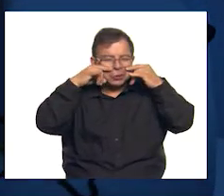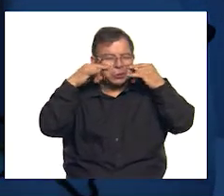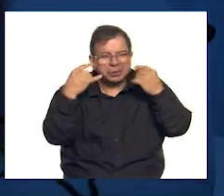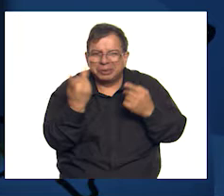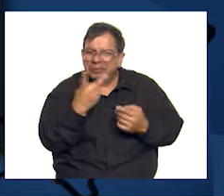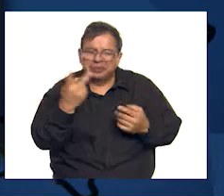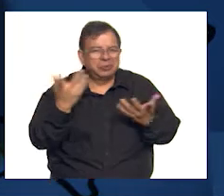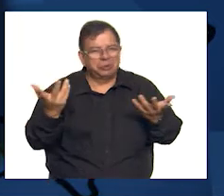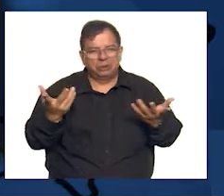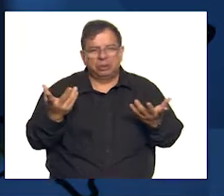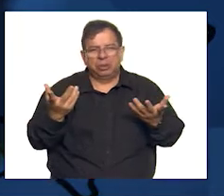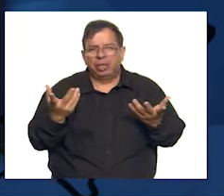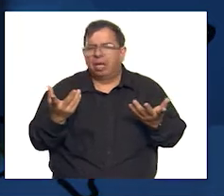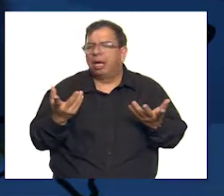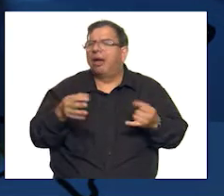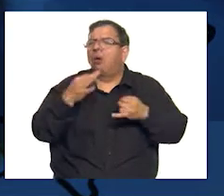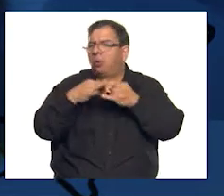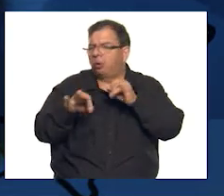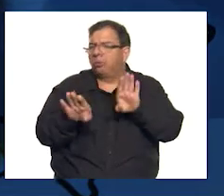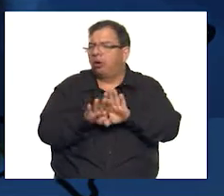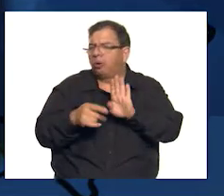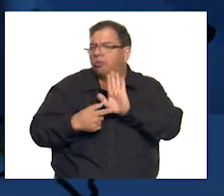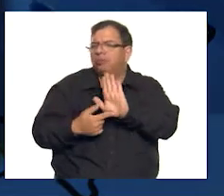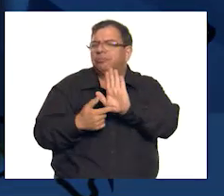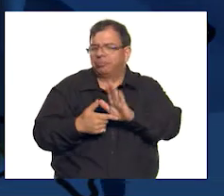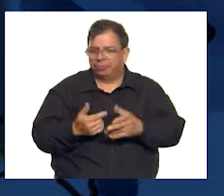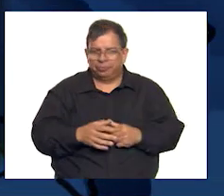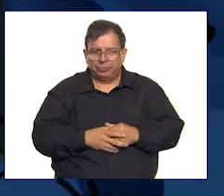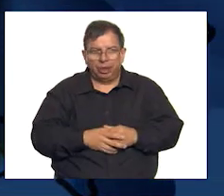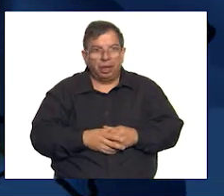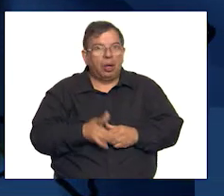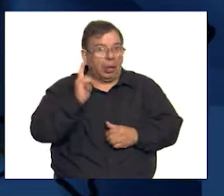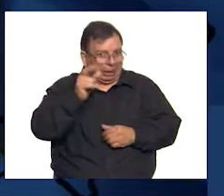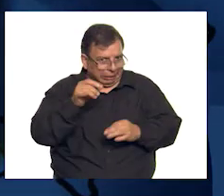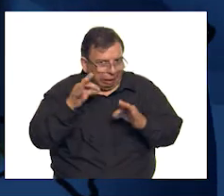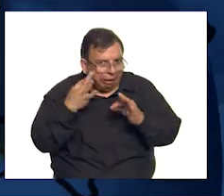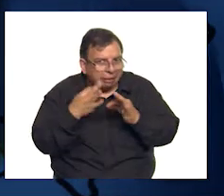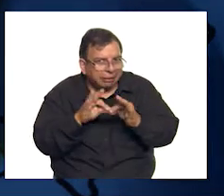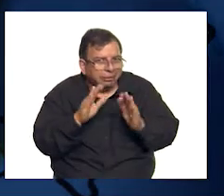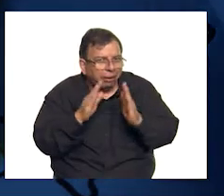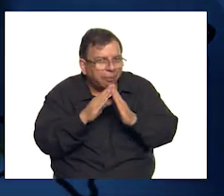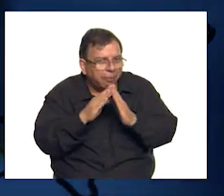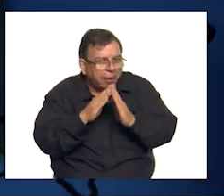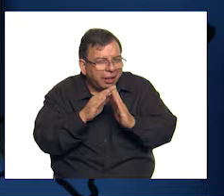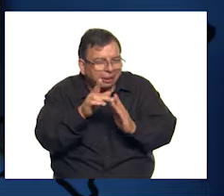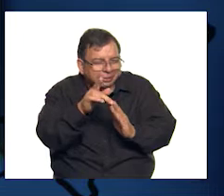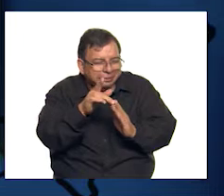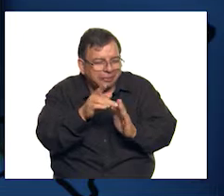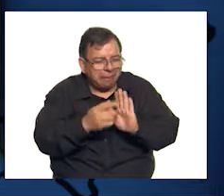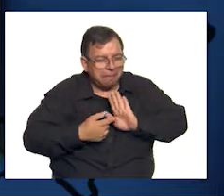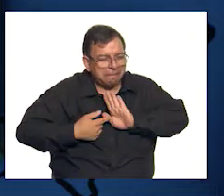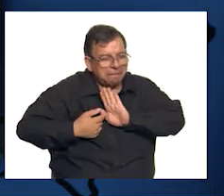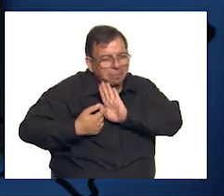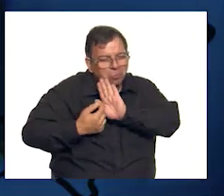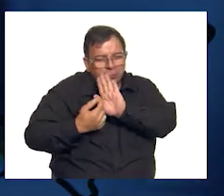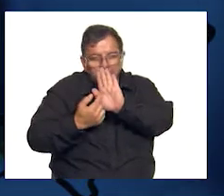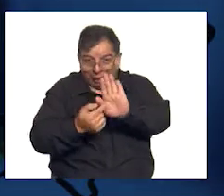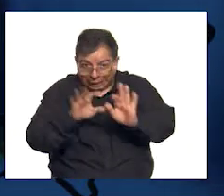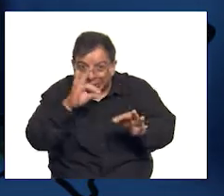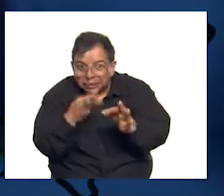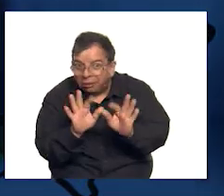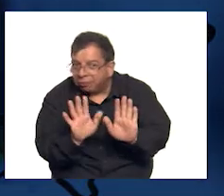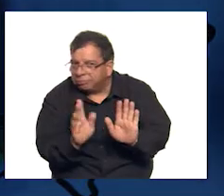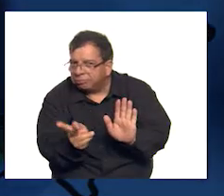otro. Muéstranos cómo lo resolviste. Claro que sí, espero que ya estén listos en casa para la gran revelación. ¿Están